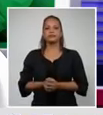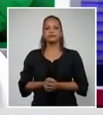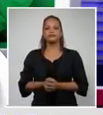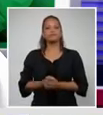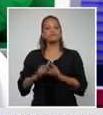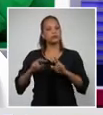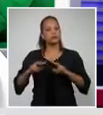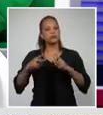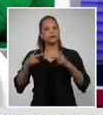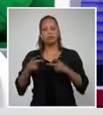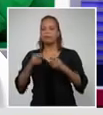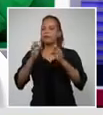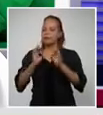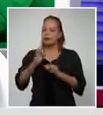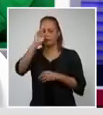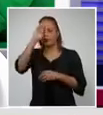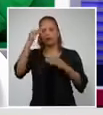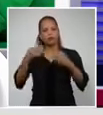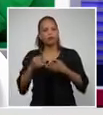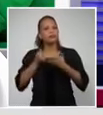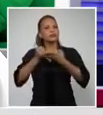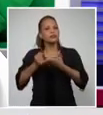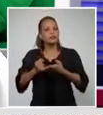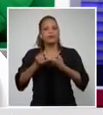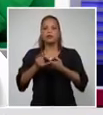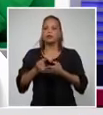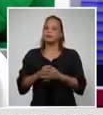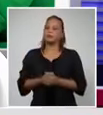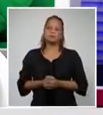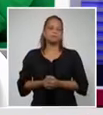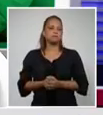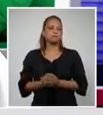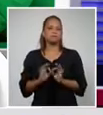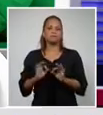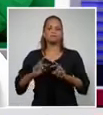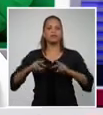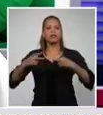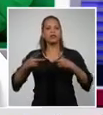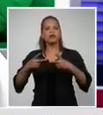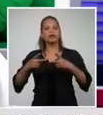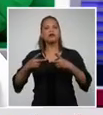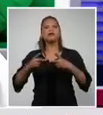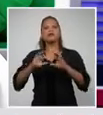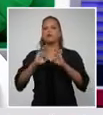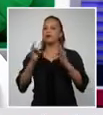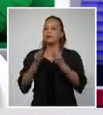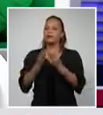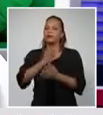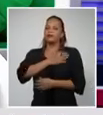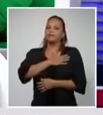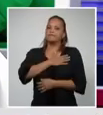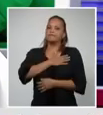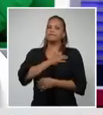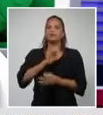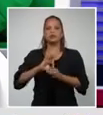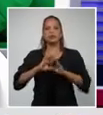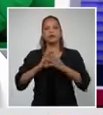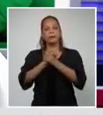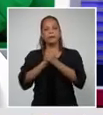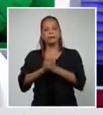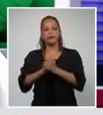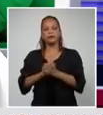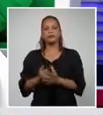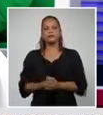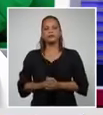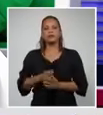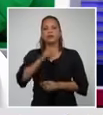del personal de salud. Nuevamente reiteramos las condolencias a sus familiares y amistades. Fallece